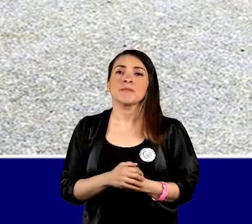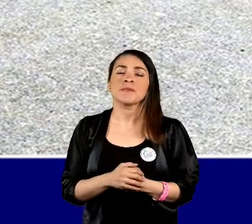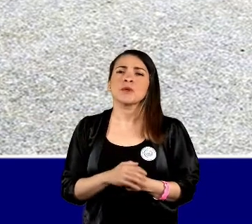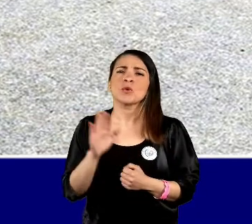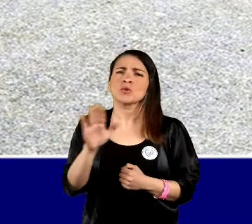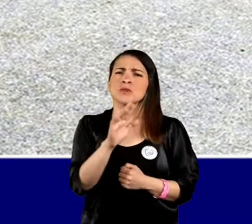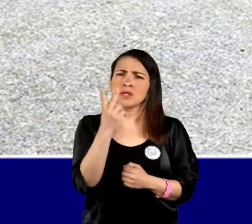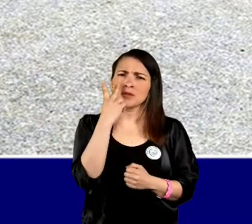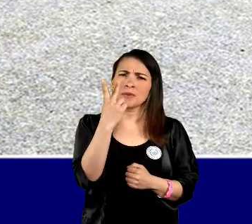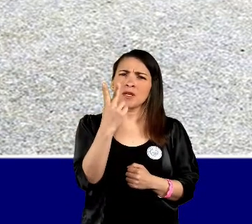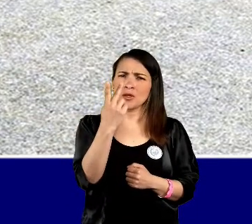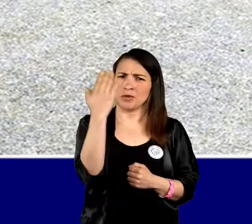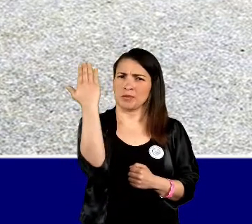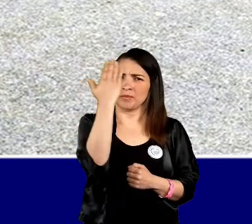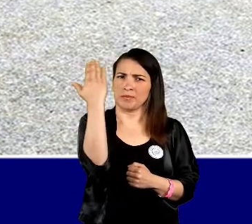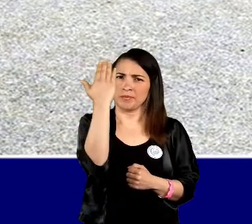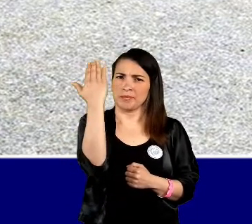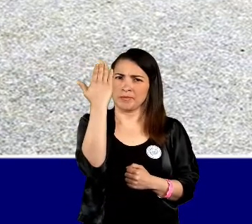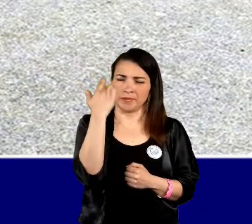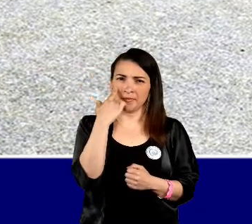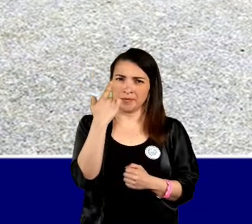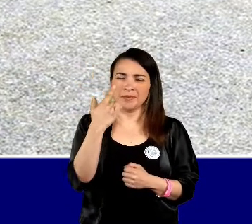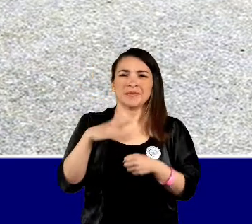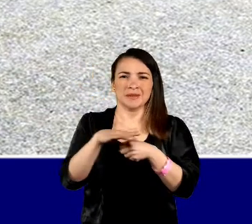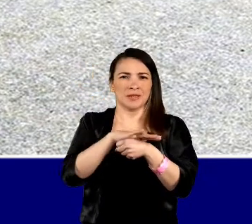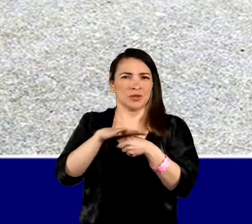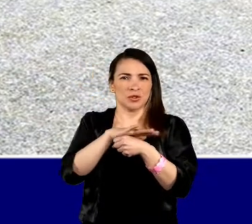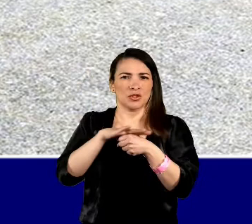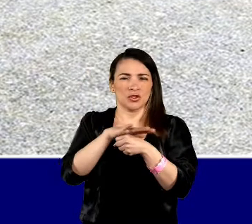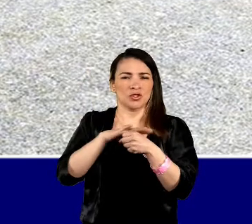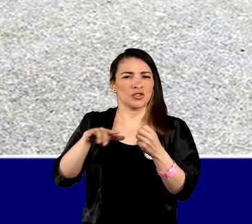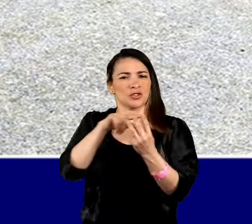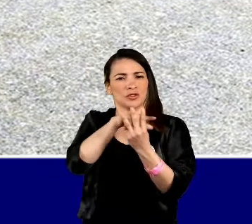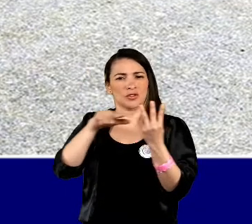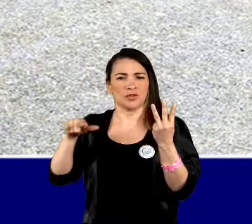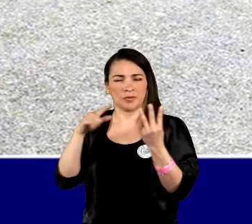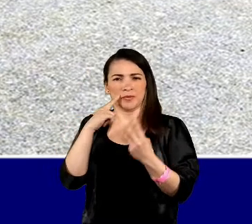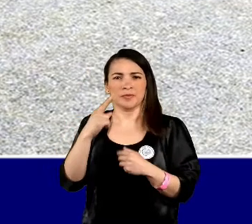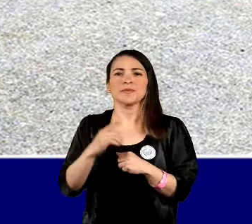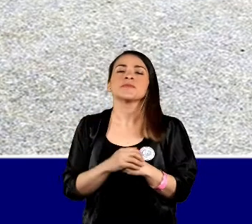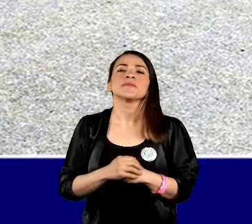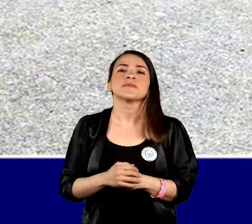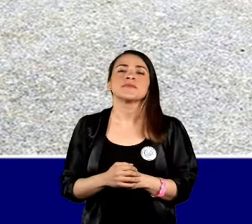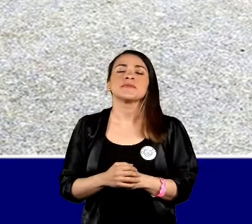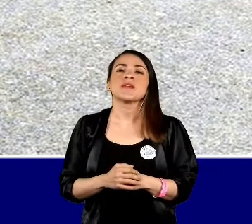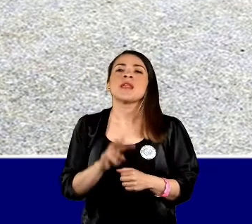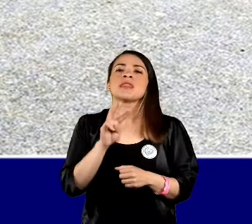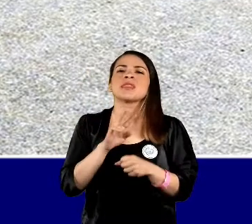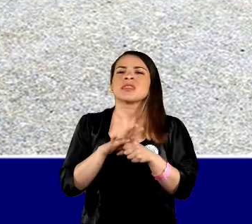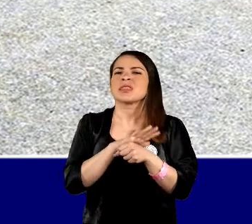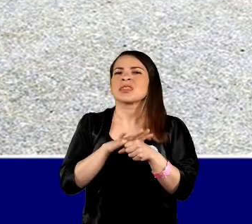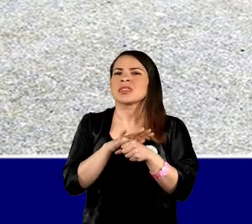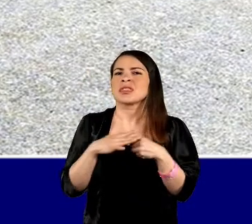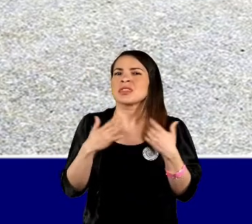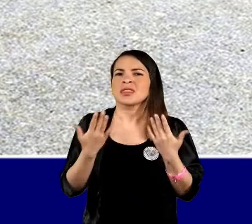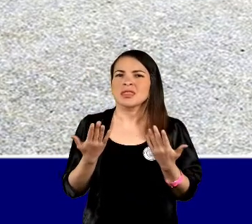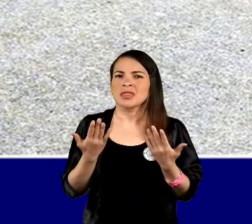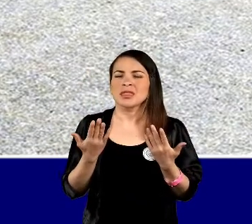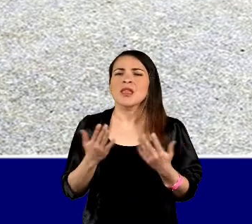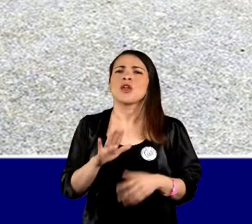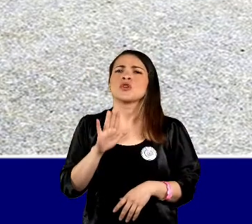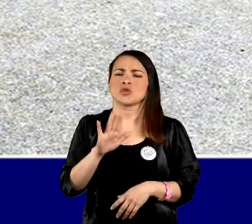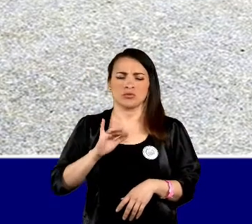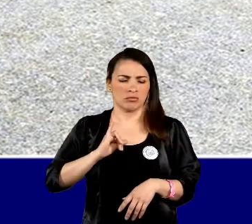Son tres casos que están fuera de la campana de gauss fuera de la media son tres casos de desarrollador Independiente